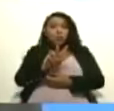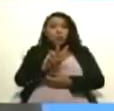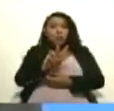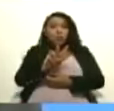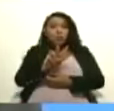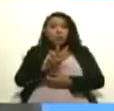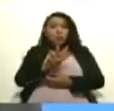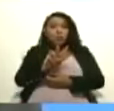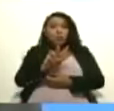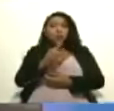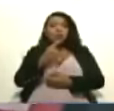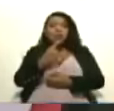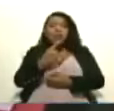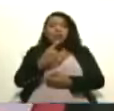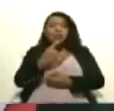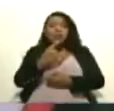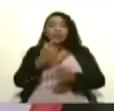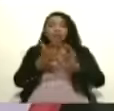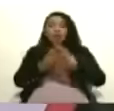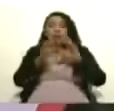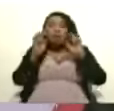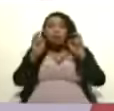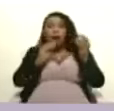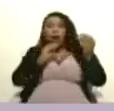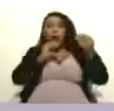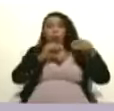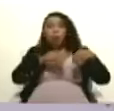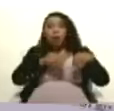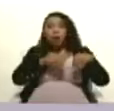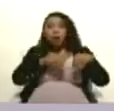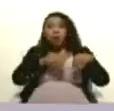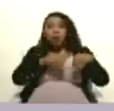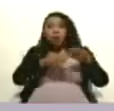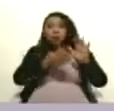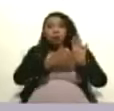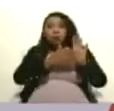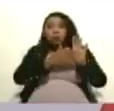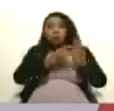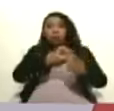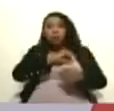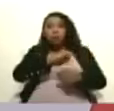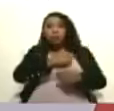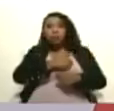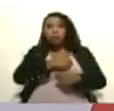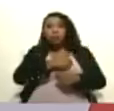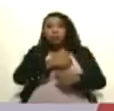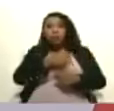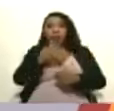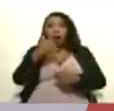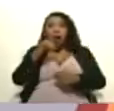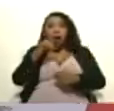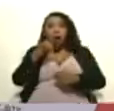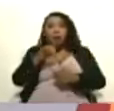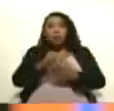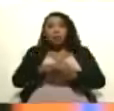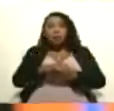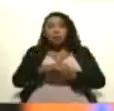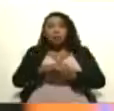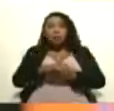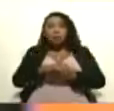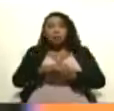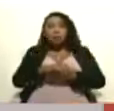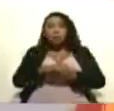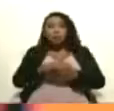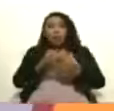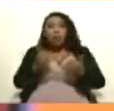refería al acuerdo de Ginebra al apego que la República bolivariana de Venezuela ha tenido tiene y tendrá